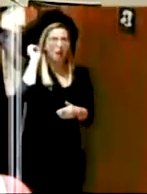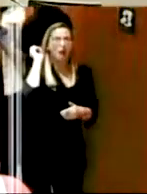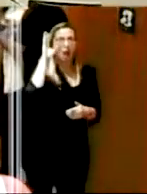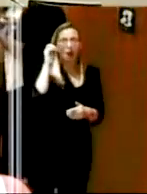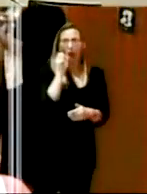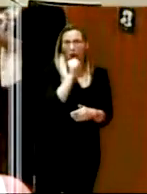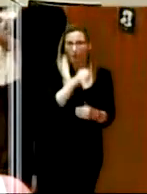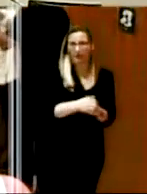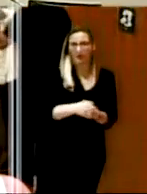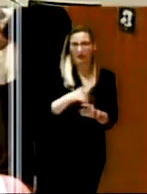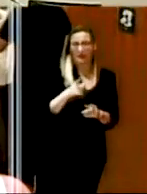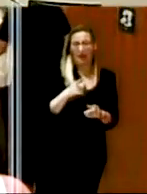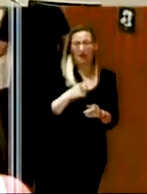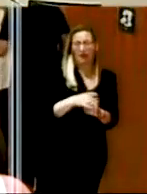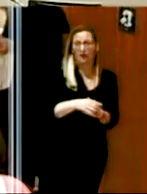ok